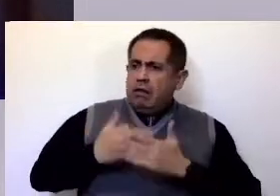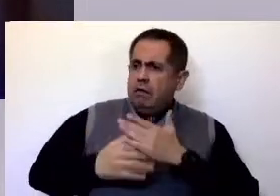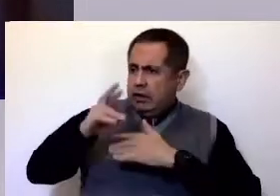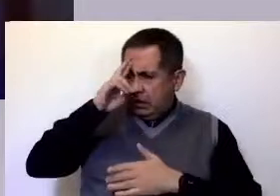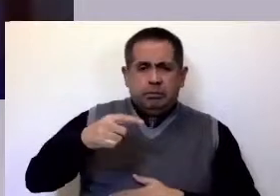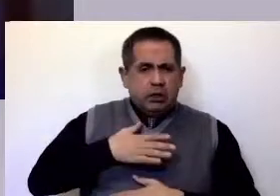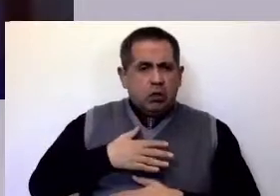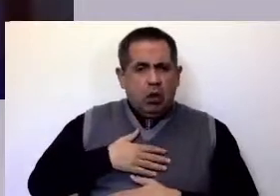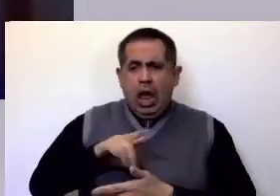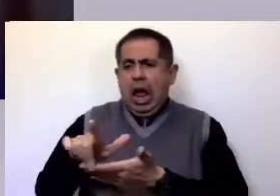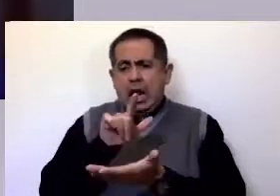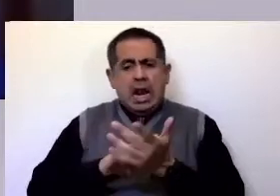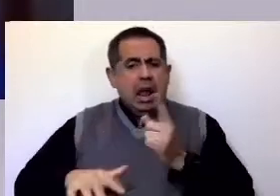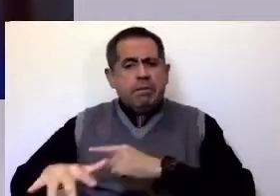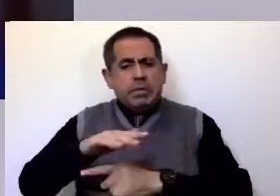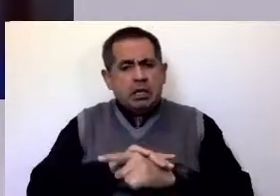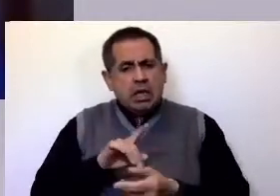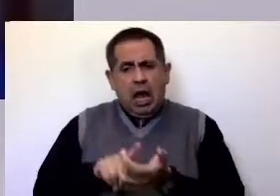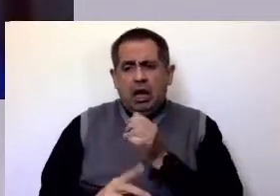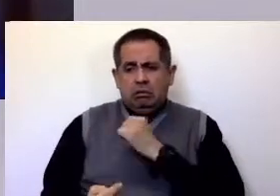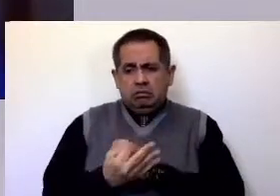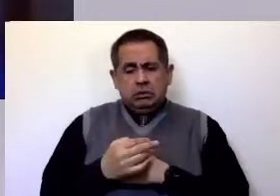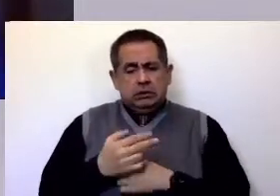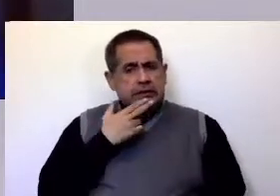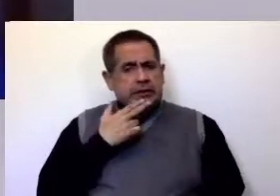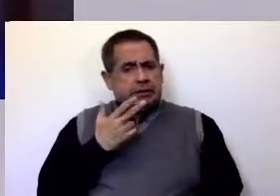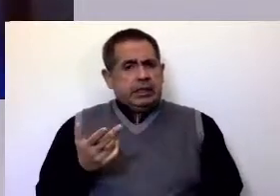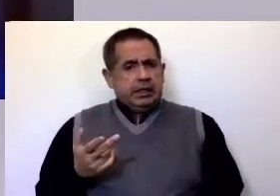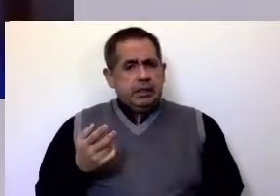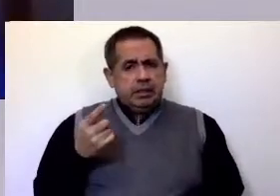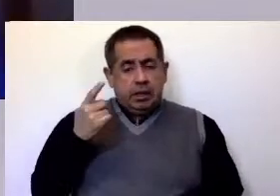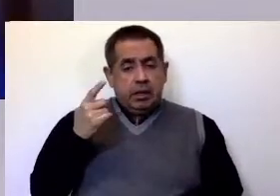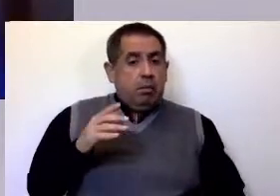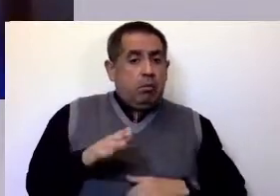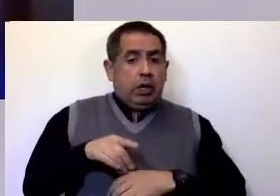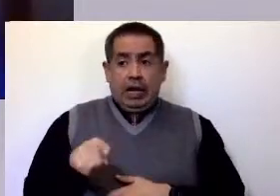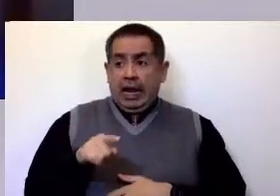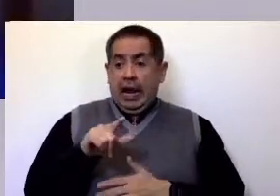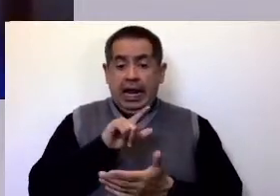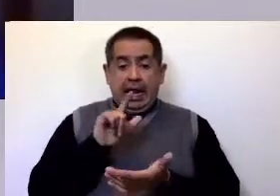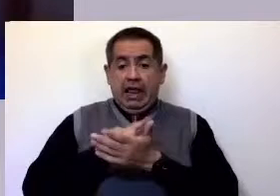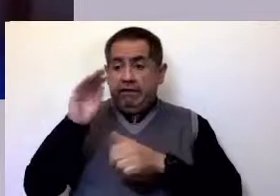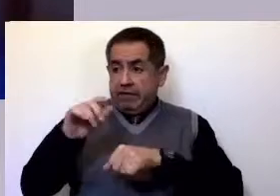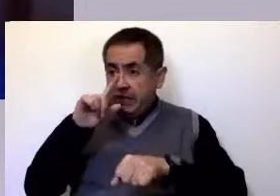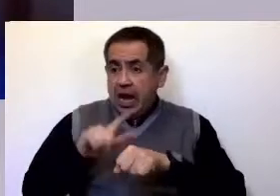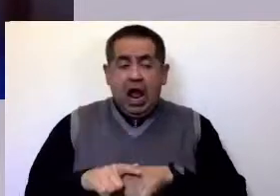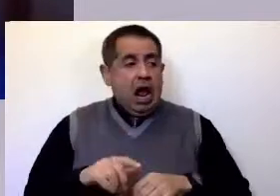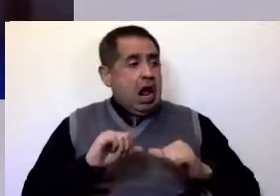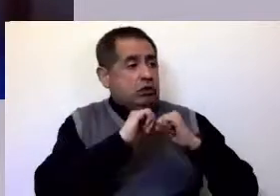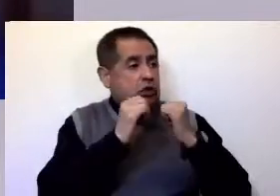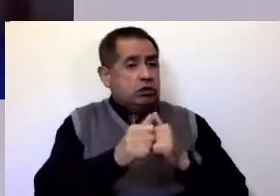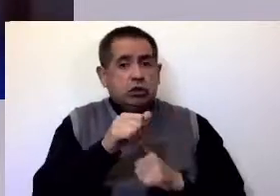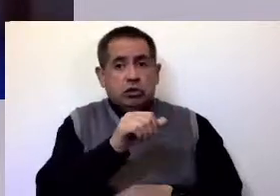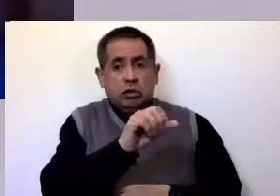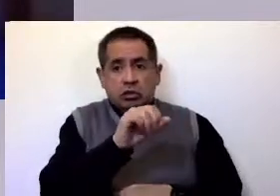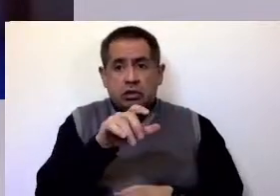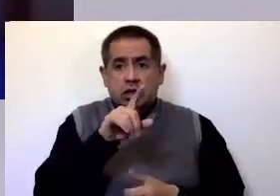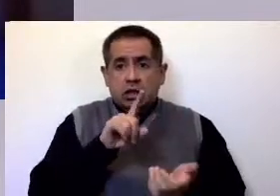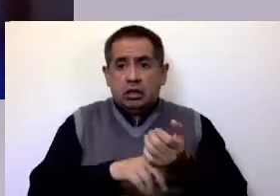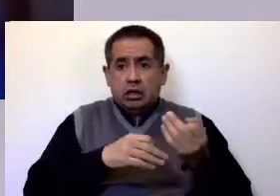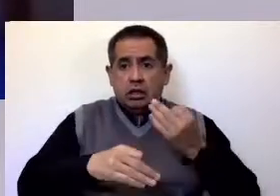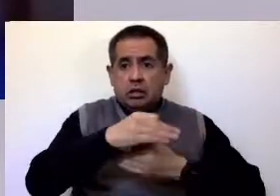sustentable toda vez que la normativa federal y las organizaciones no gubernamentales y la población en general